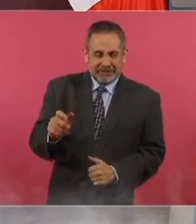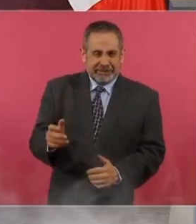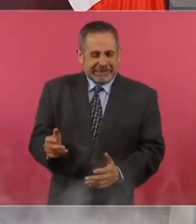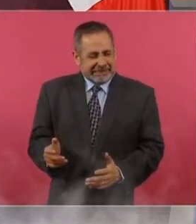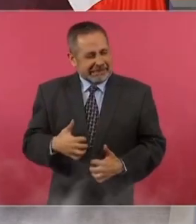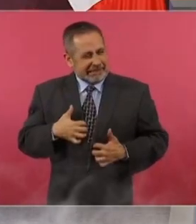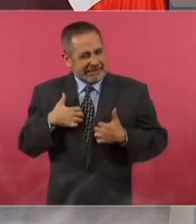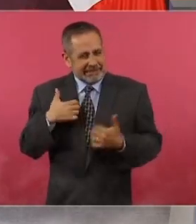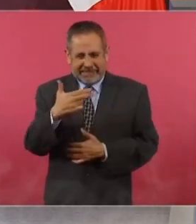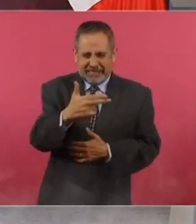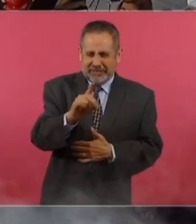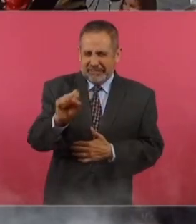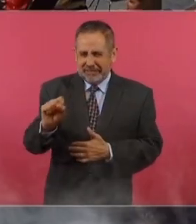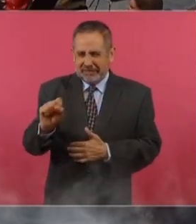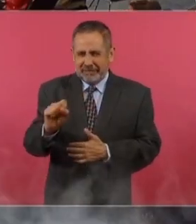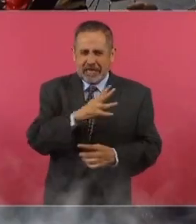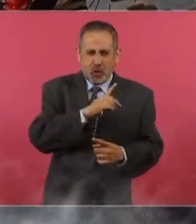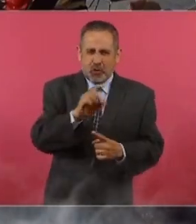¿Cómo